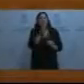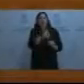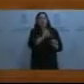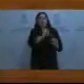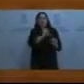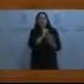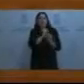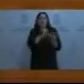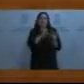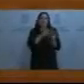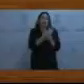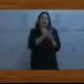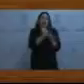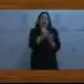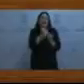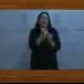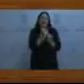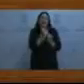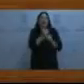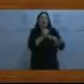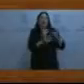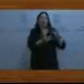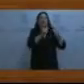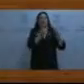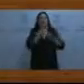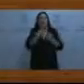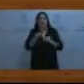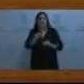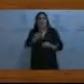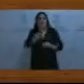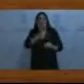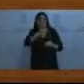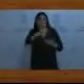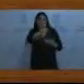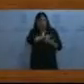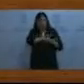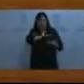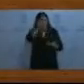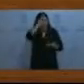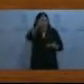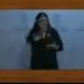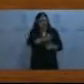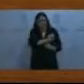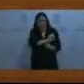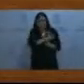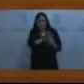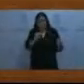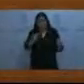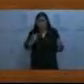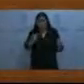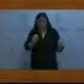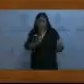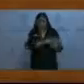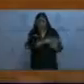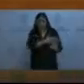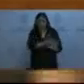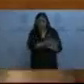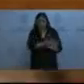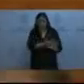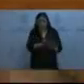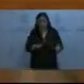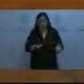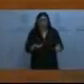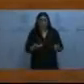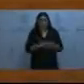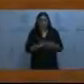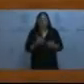hecho. Bueno, pues no ha debido escuchar nada de lo que he leído aquí en los 8 minutos anteriores. En fin, he de